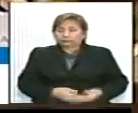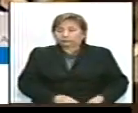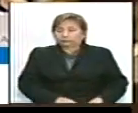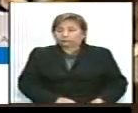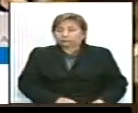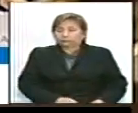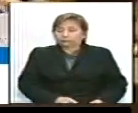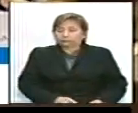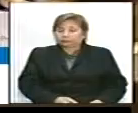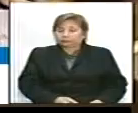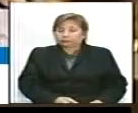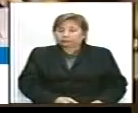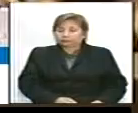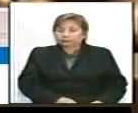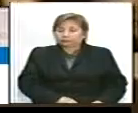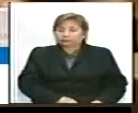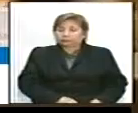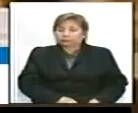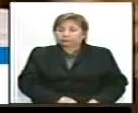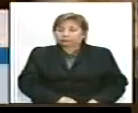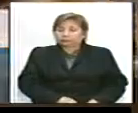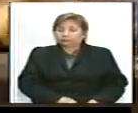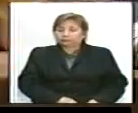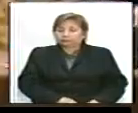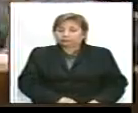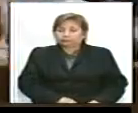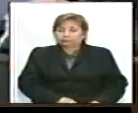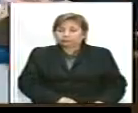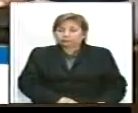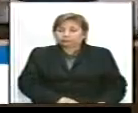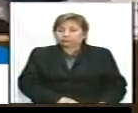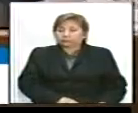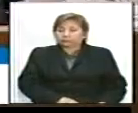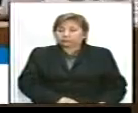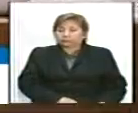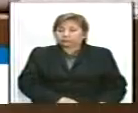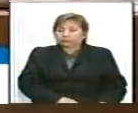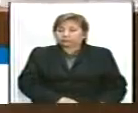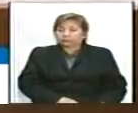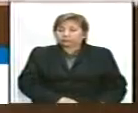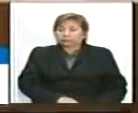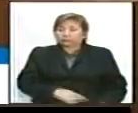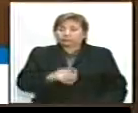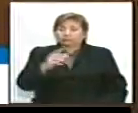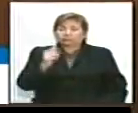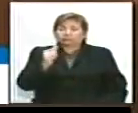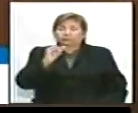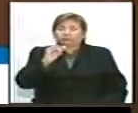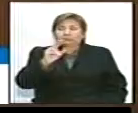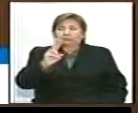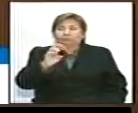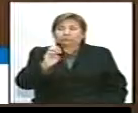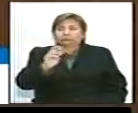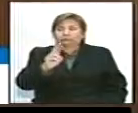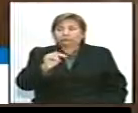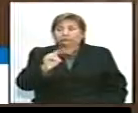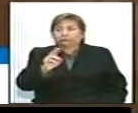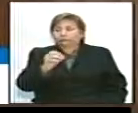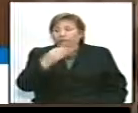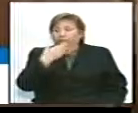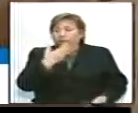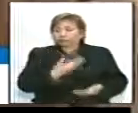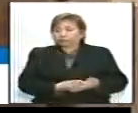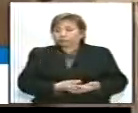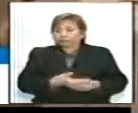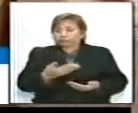presidente. Gracias, congresista César Segura. Hace uso de la palabra el señor congresista Luis Ibérico. Muchas gracias,